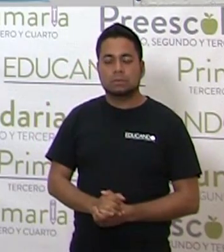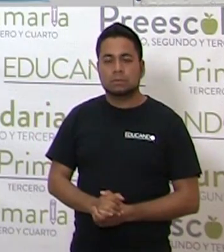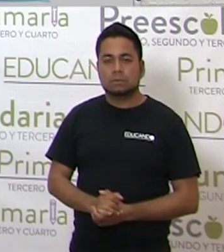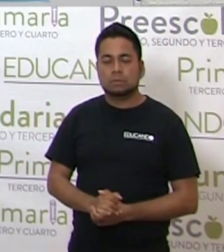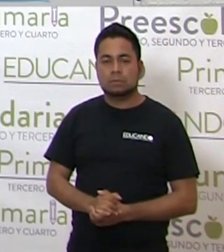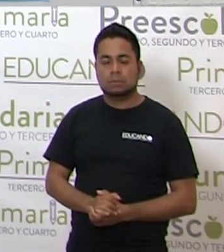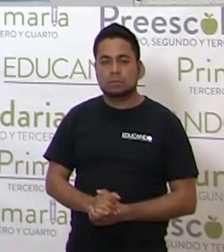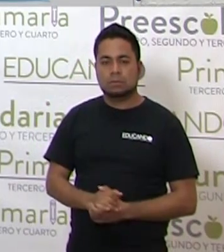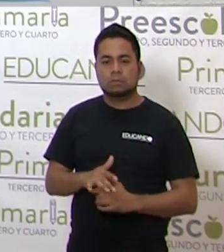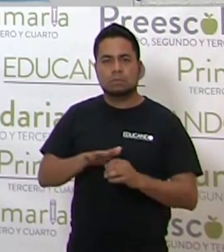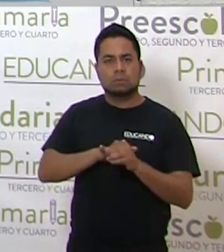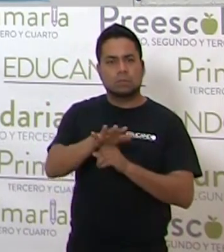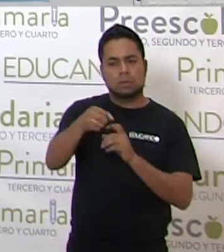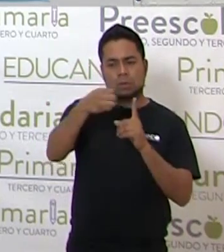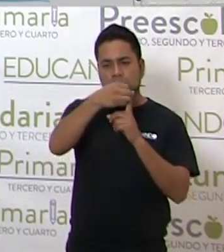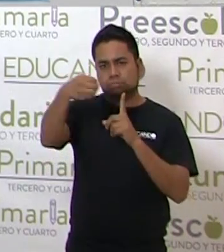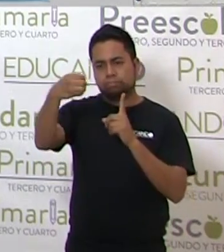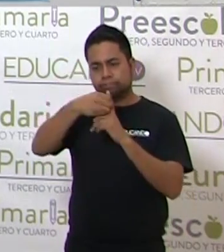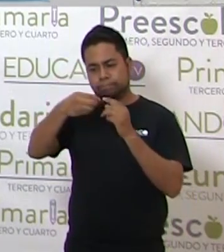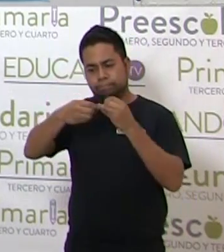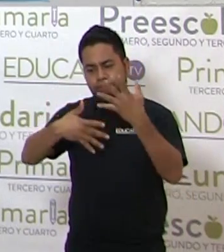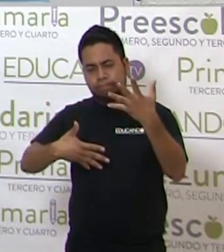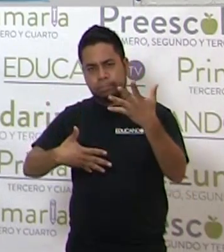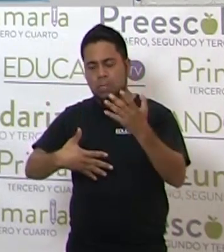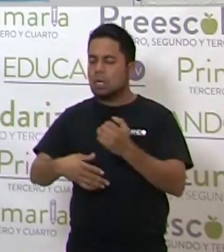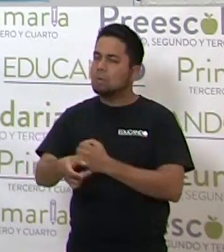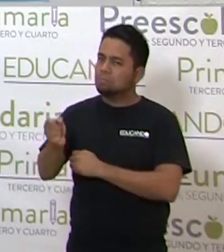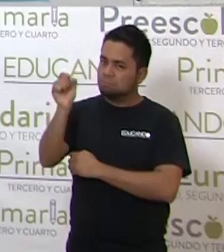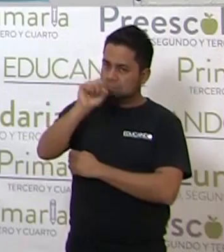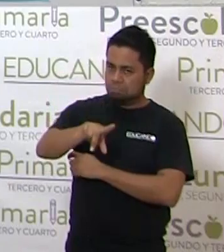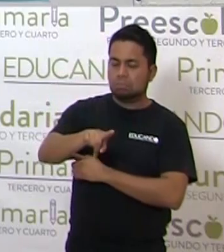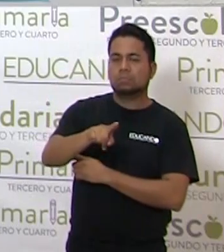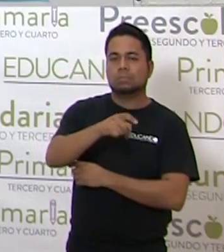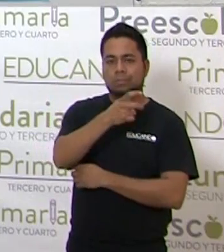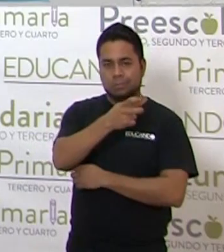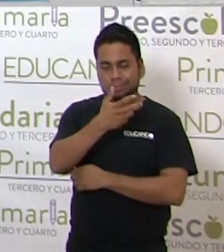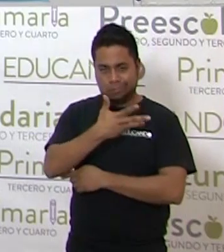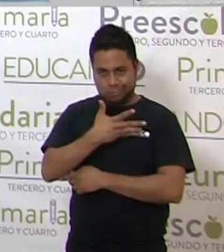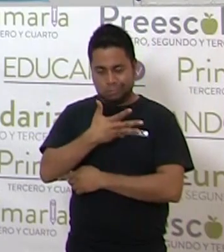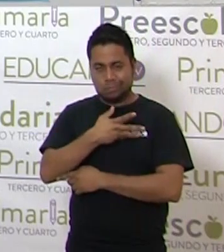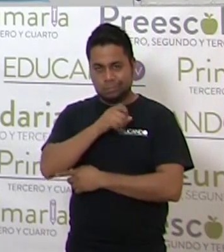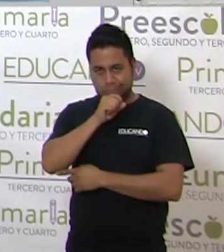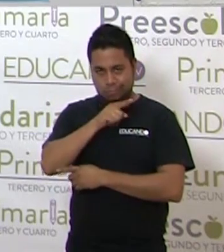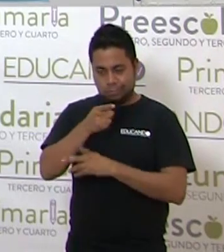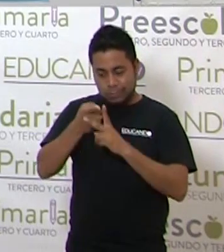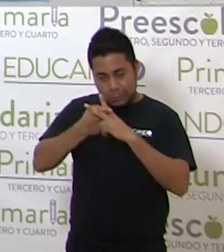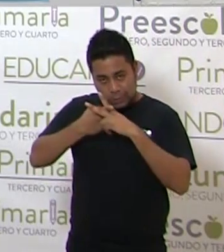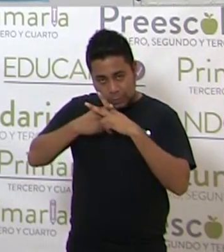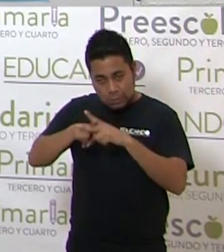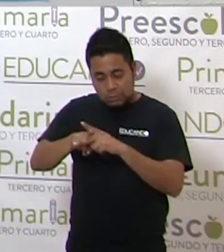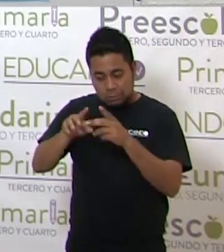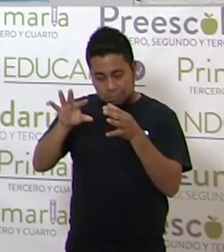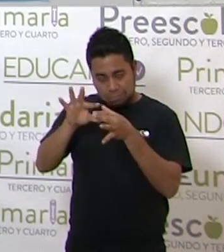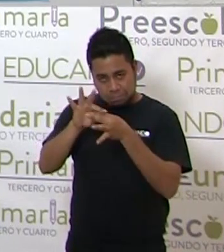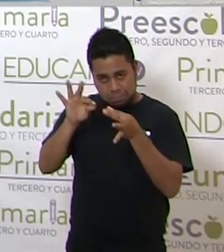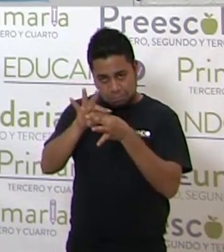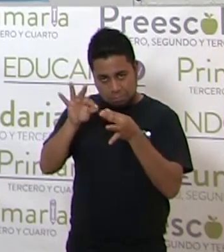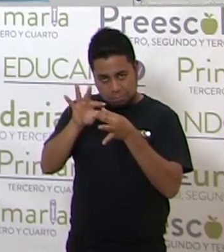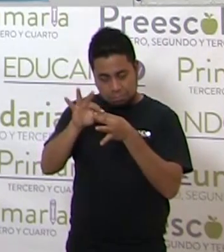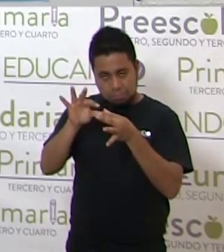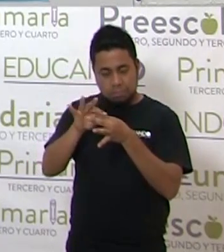¿Qué orden tiene? El mismo orden. Tiene una introducción cuando nos habla y nos